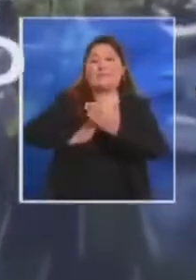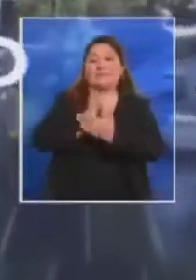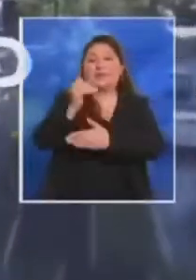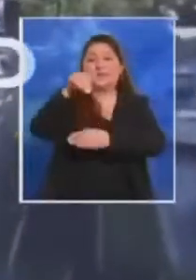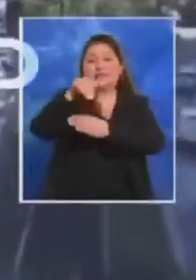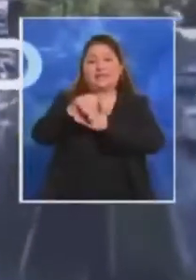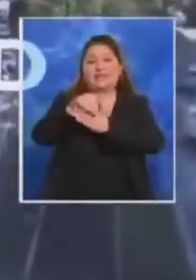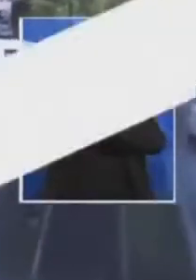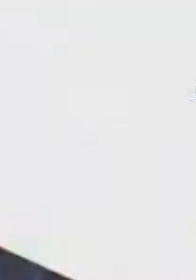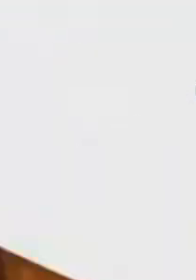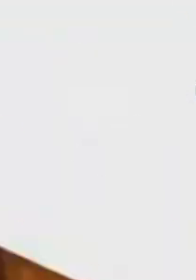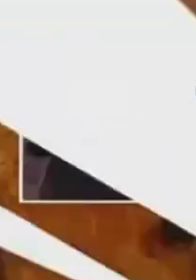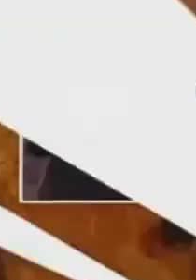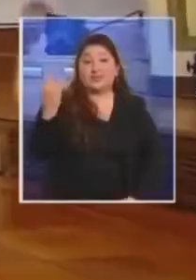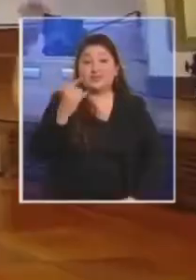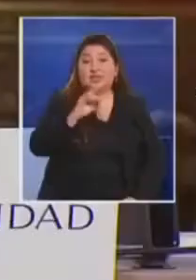debate.